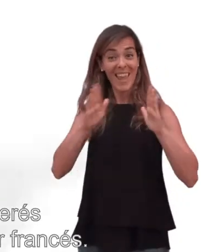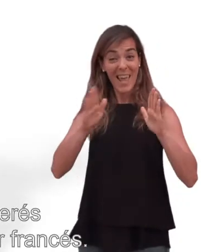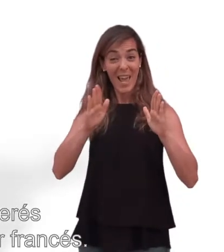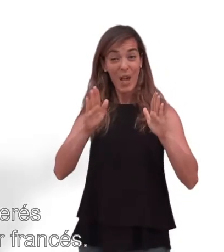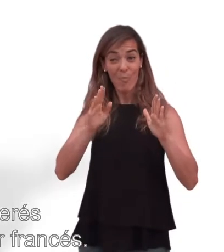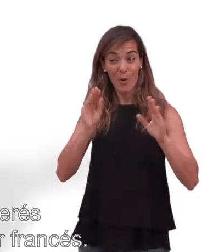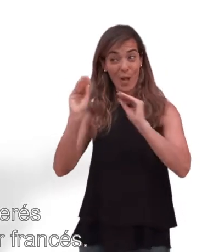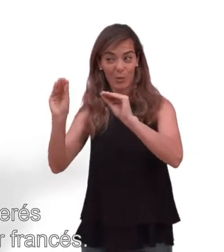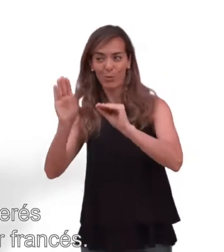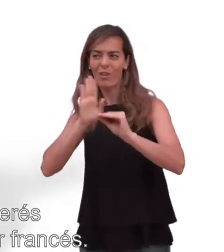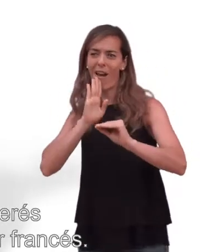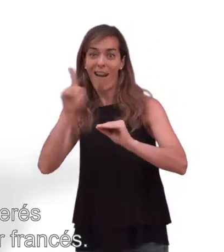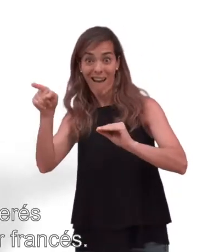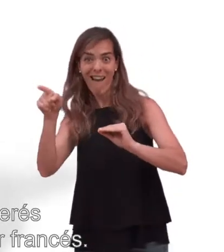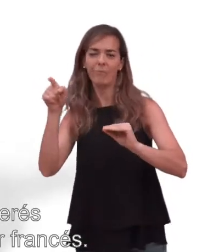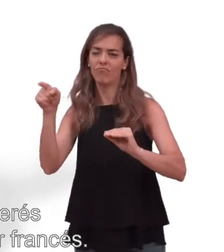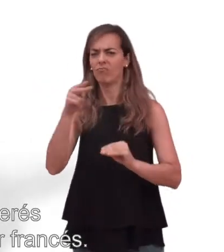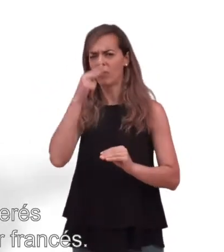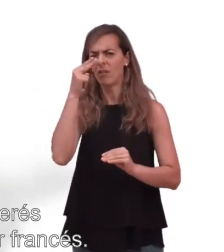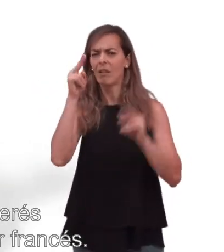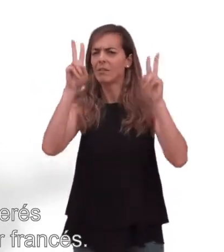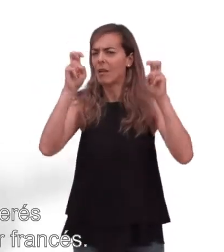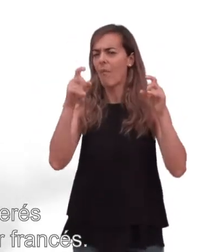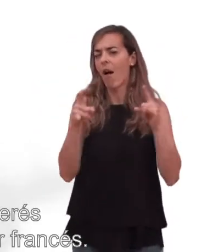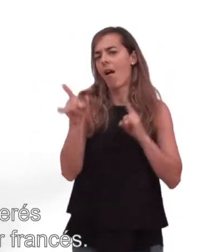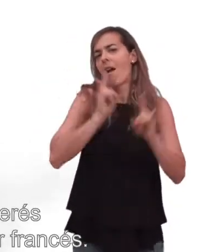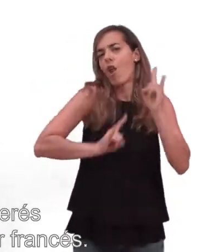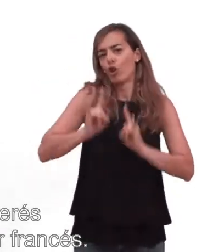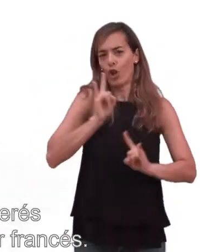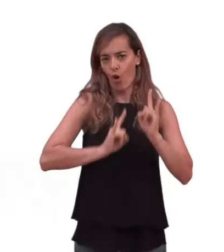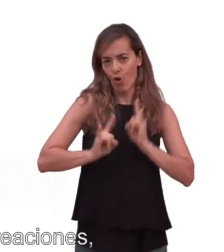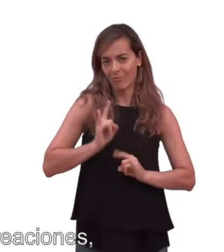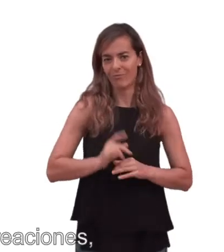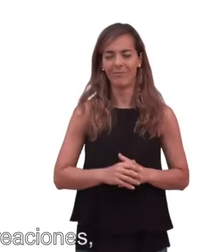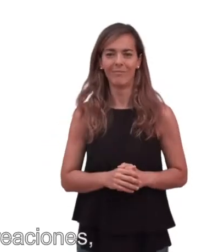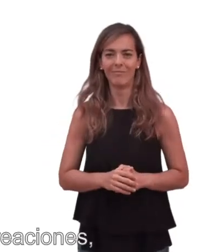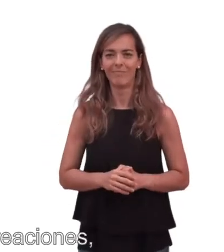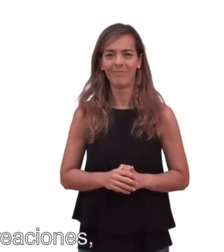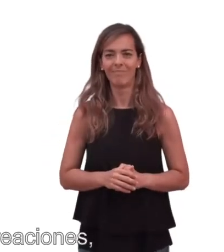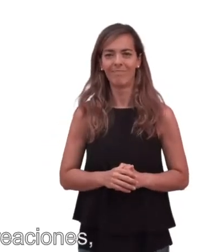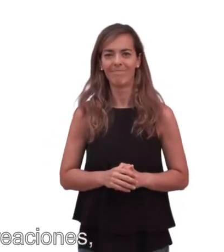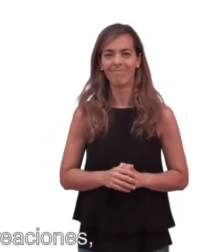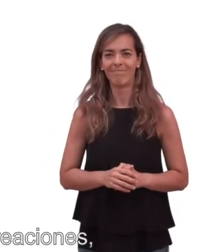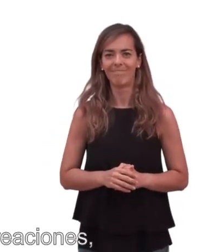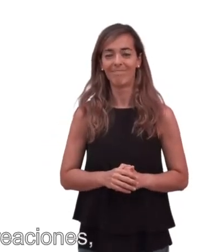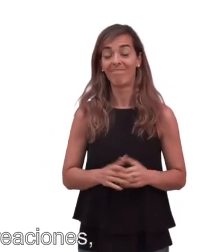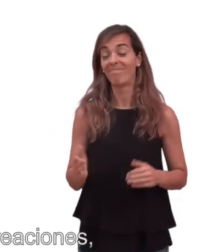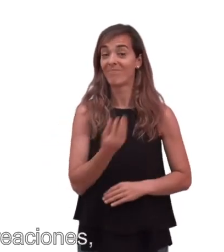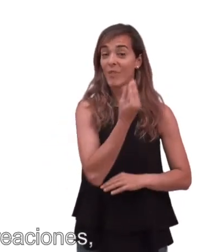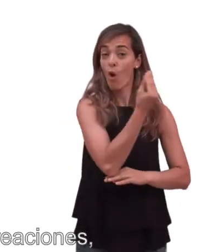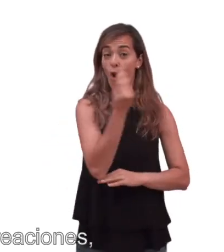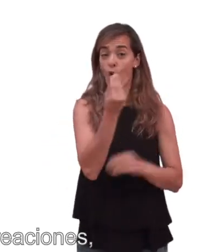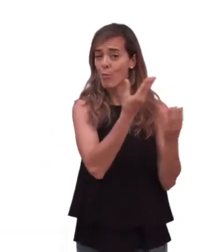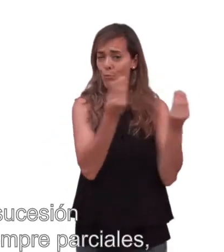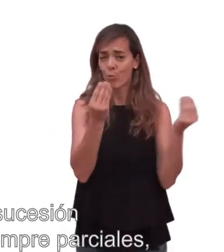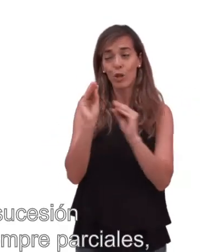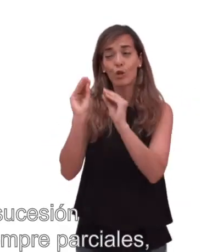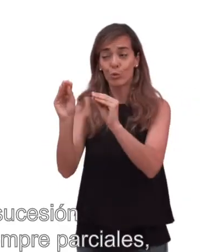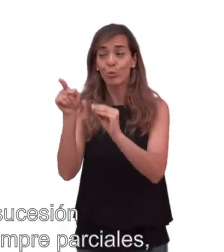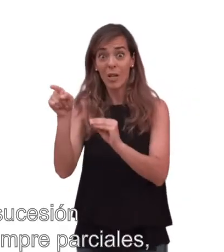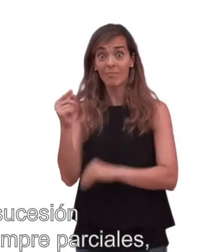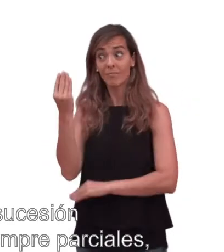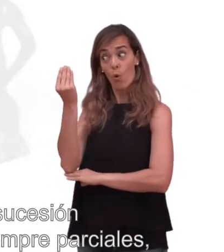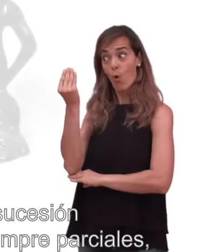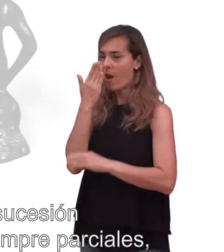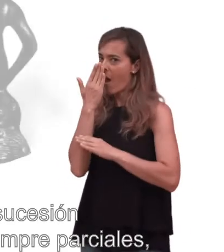interés por lo erótico en el arte del escultor francés. Como sucede en muchas de sus creaciones, la obra ofrece